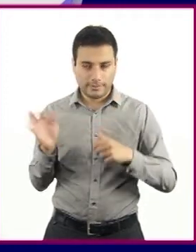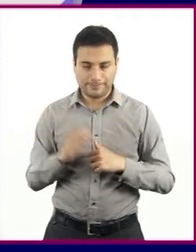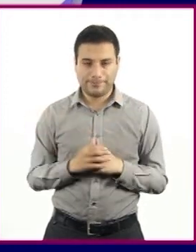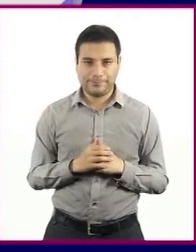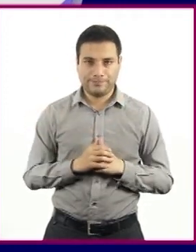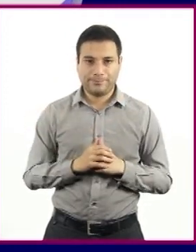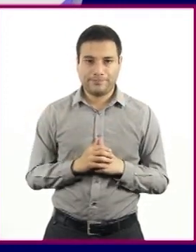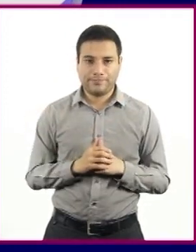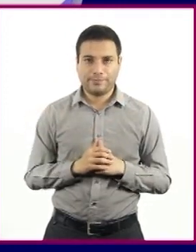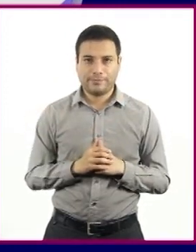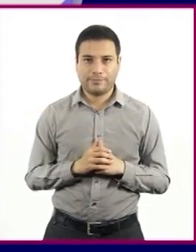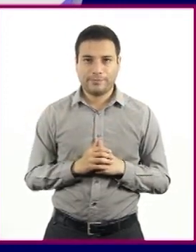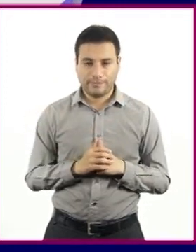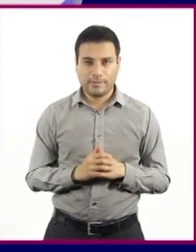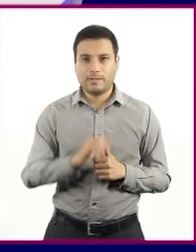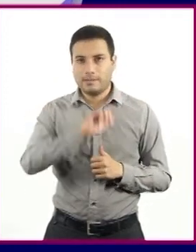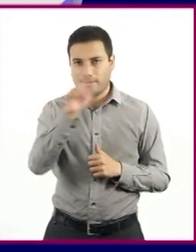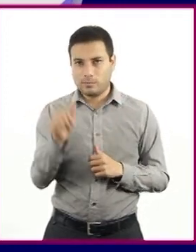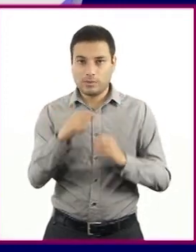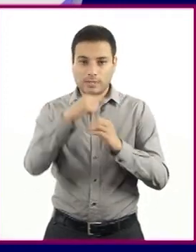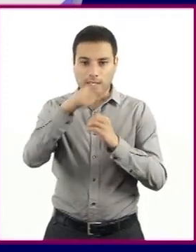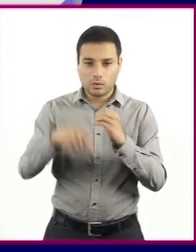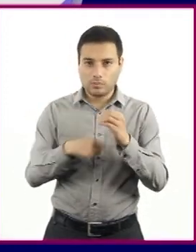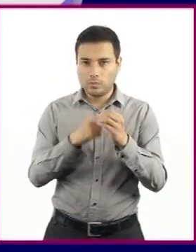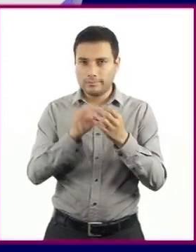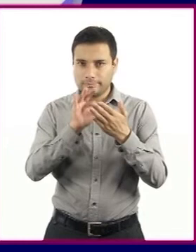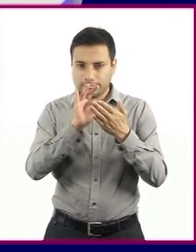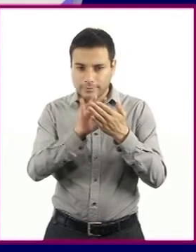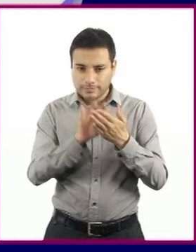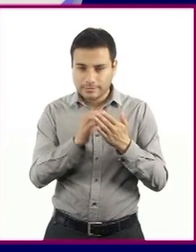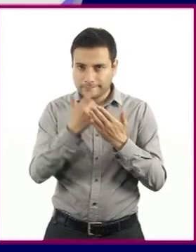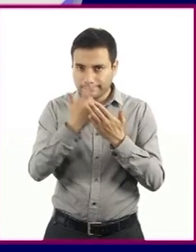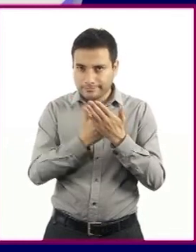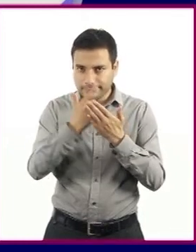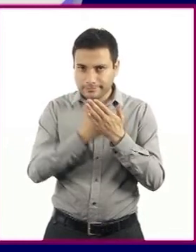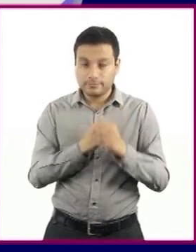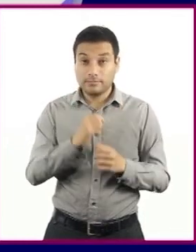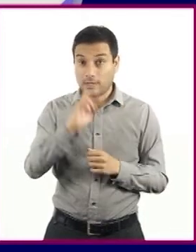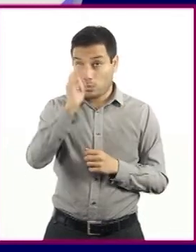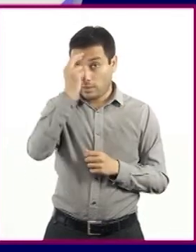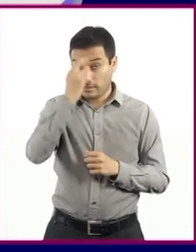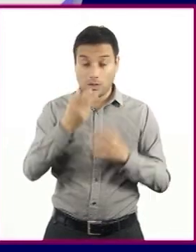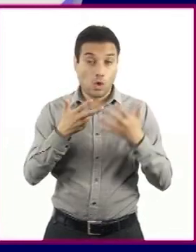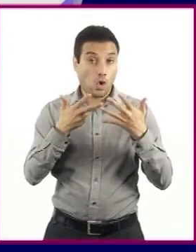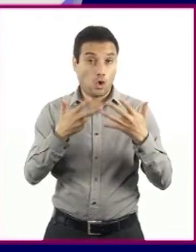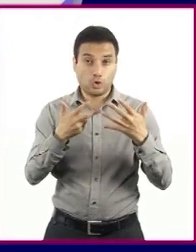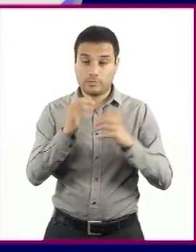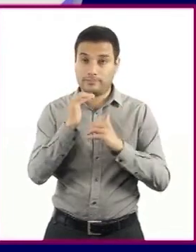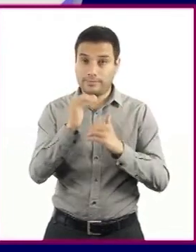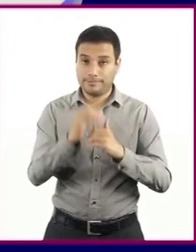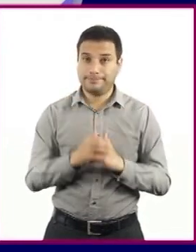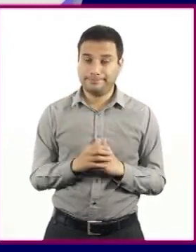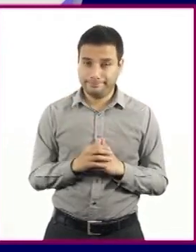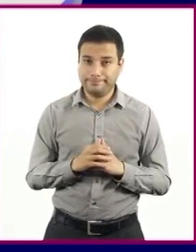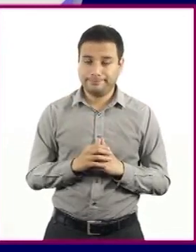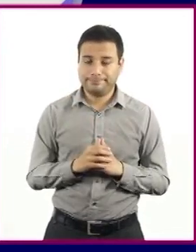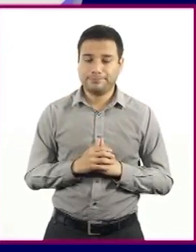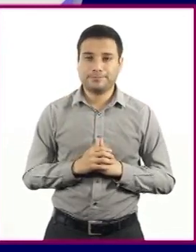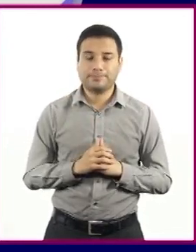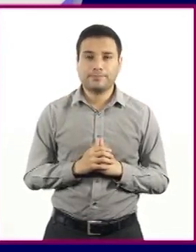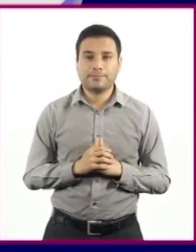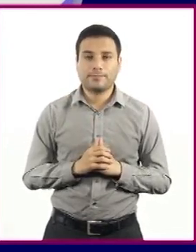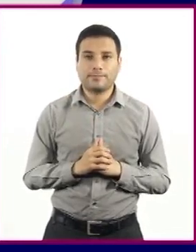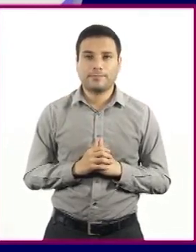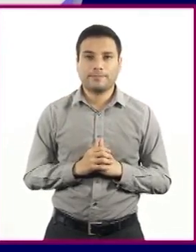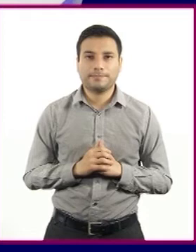electrones alrededor de cada átomo. Estos deben cumplir la regla del octeto. Quiere decir que deben de tener 8 electrones